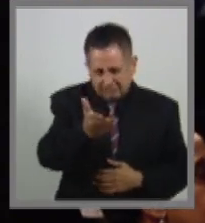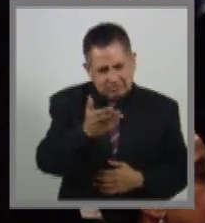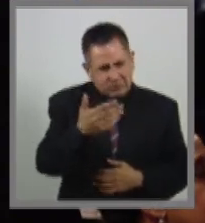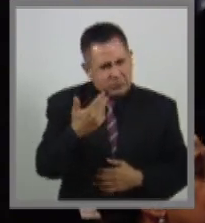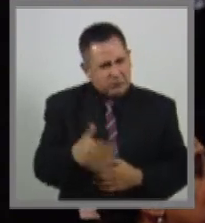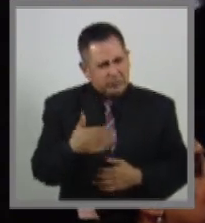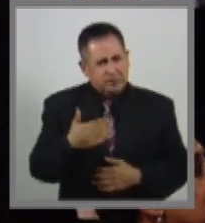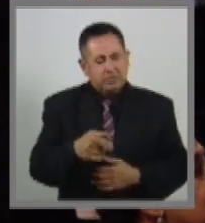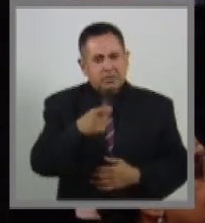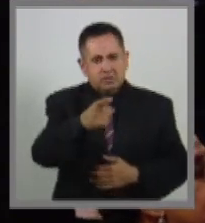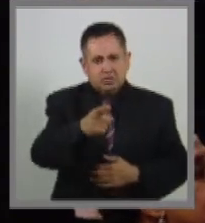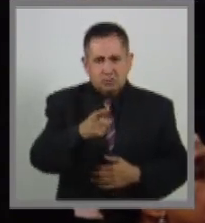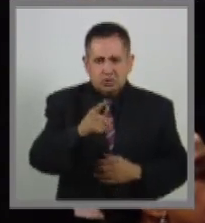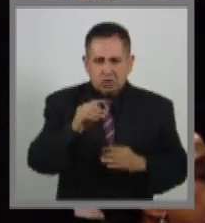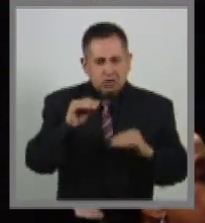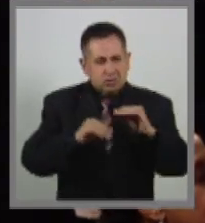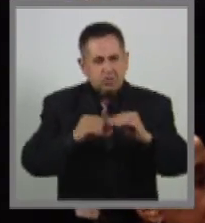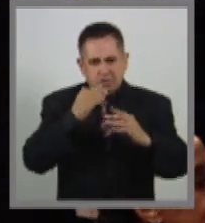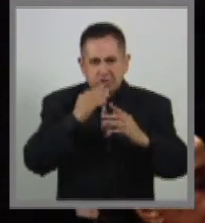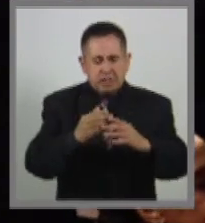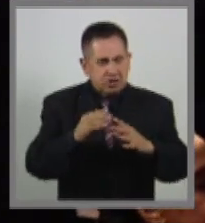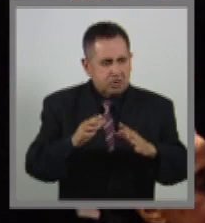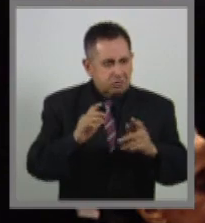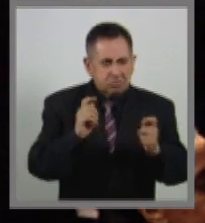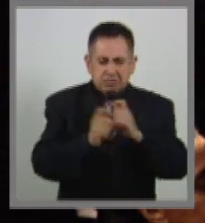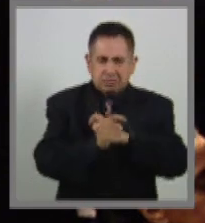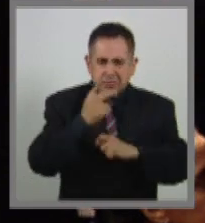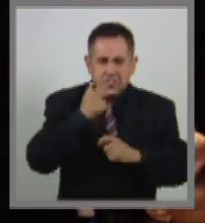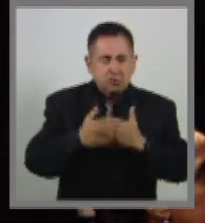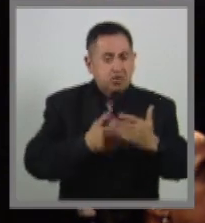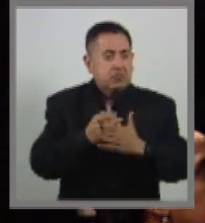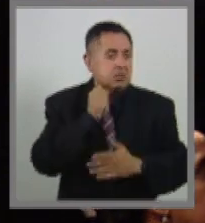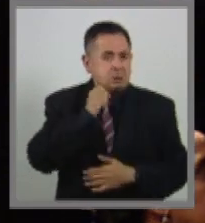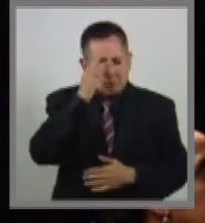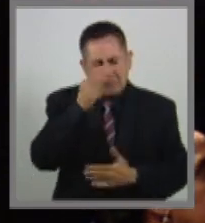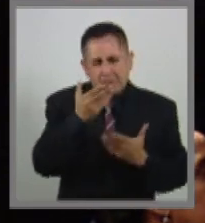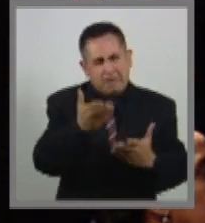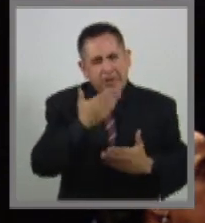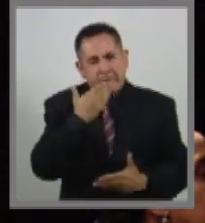agente de construcción, de cambio, de generación de mayorías en el Senado de la República, que le